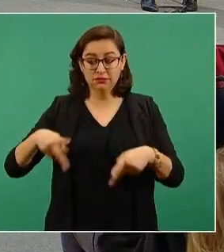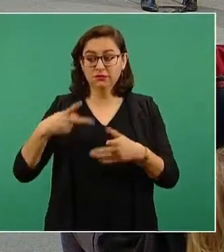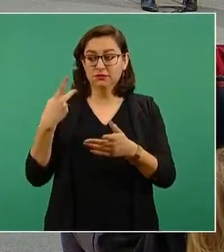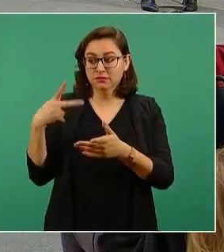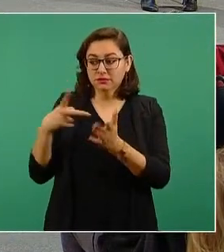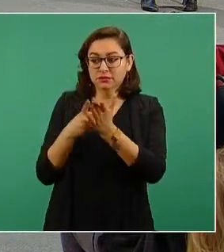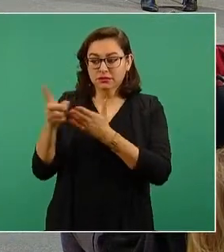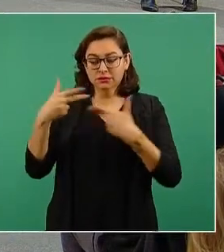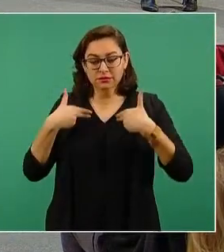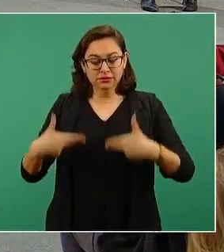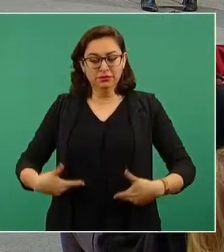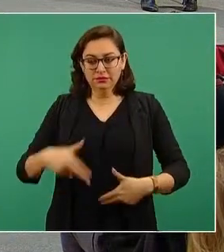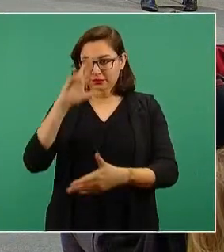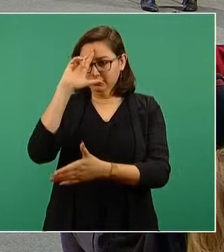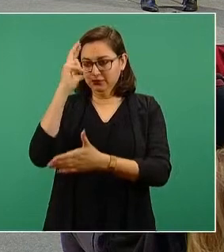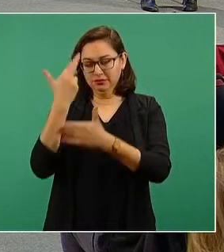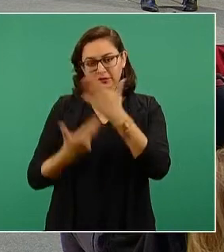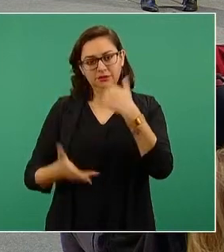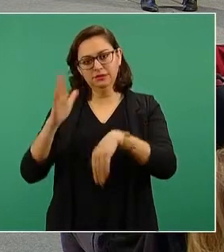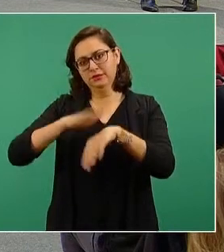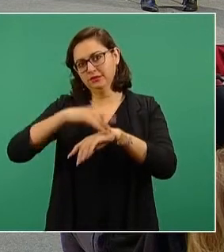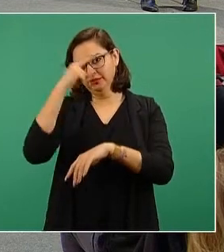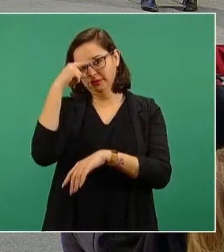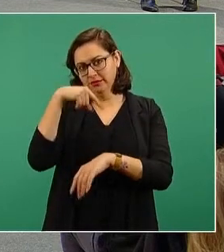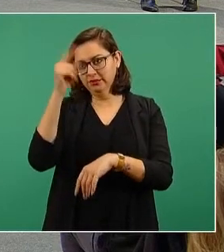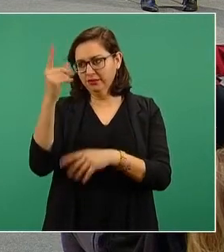sus derechos humanos. Lo que